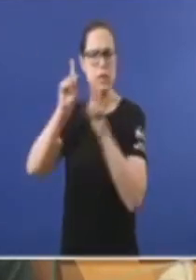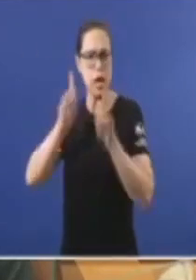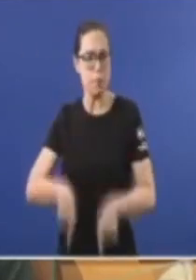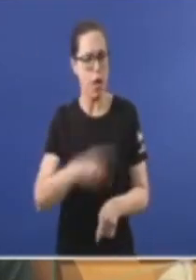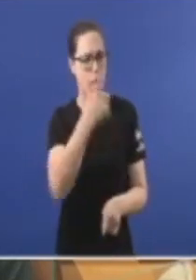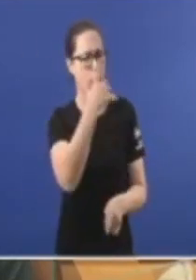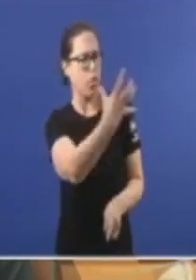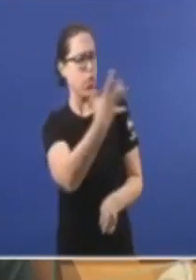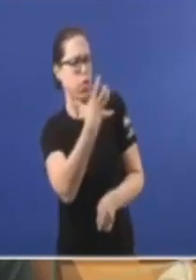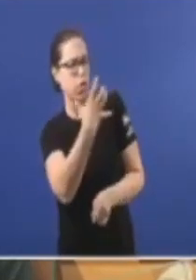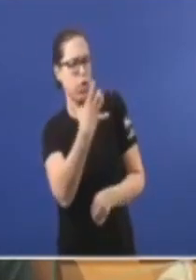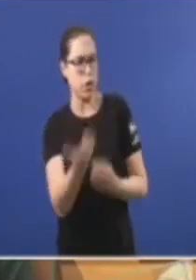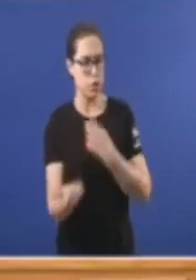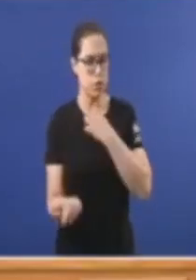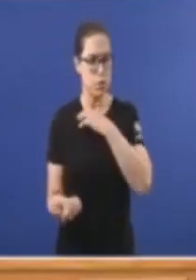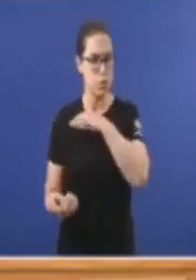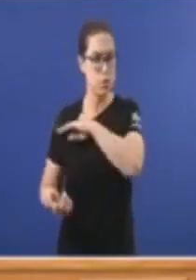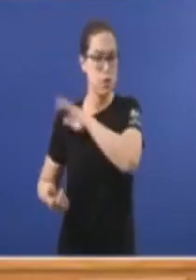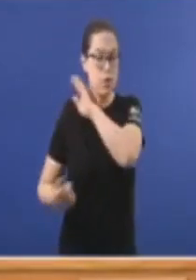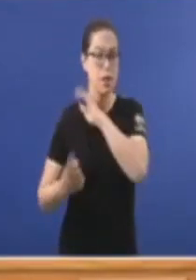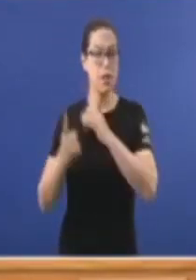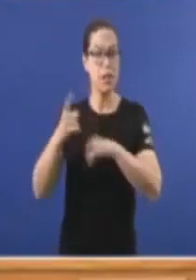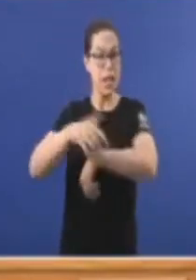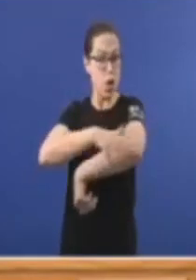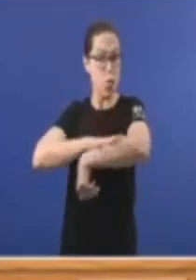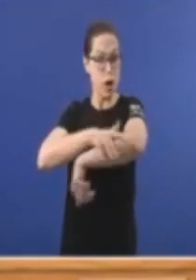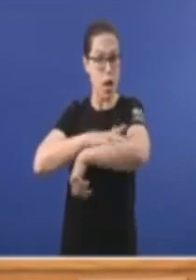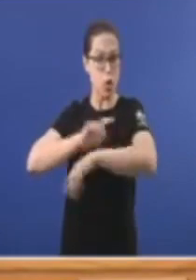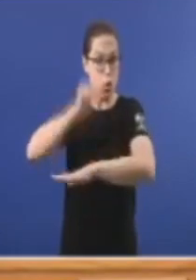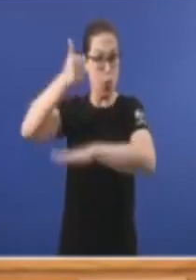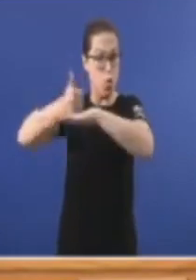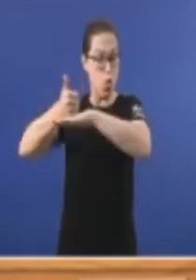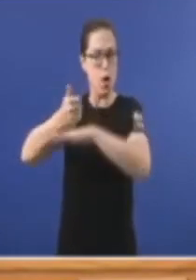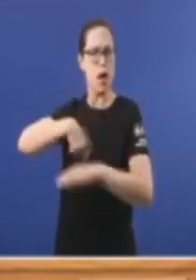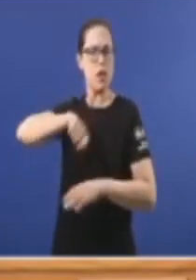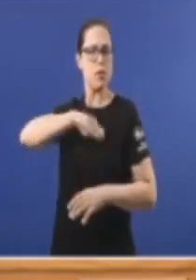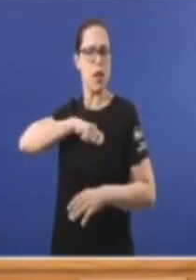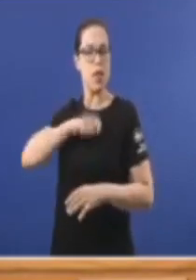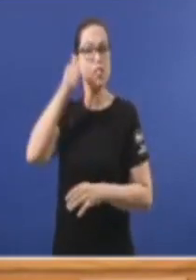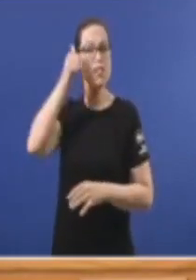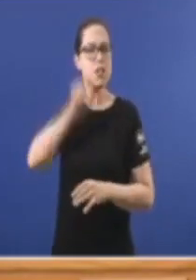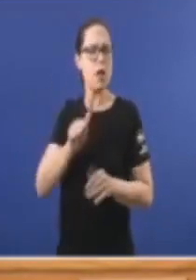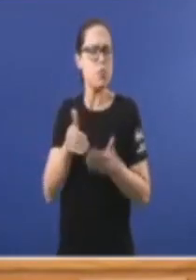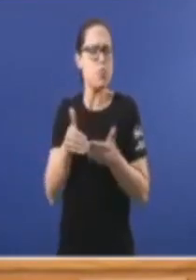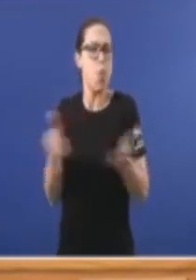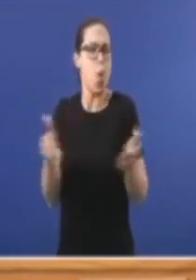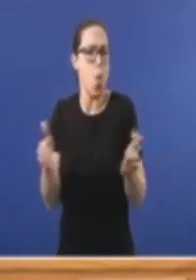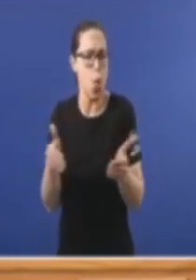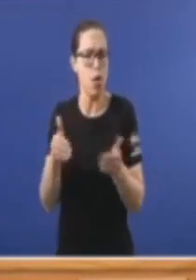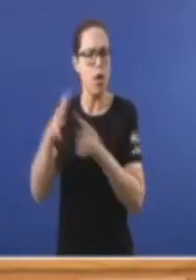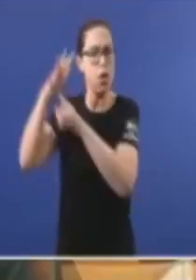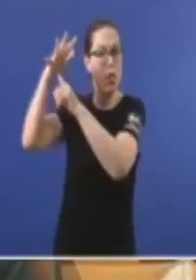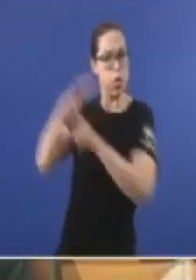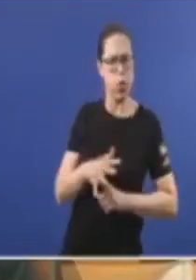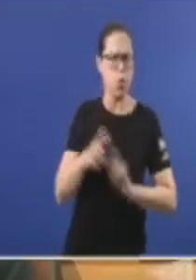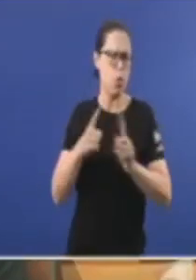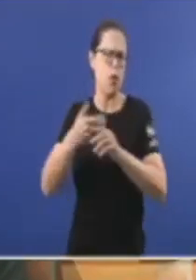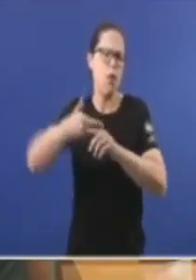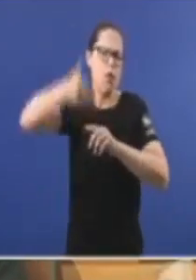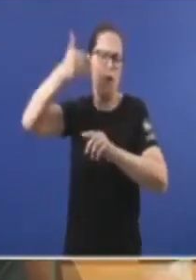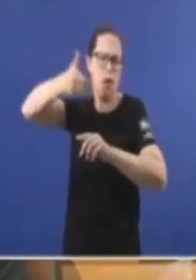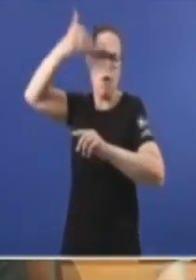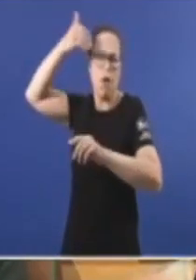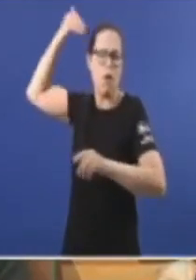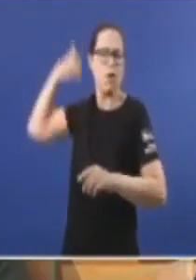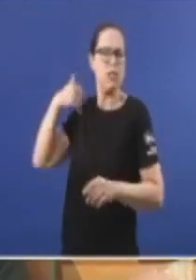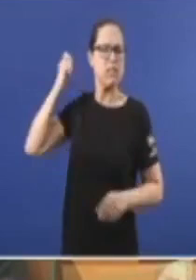sí, a discriminación de Galiza no Estado non nace co goberno de Sánchez, é que é consustancial aos partidos estatais que din unha